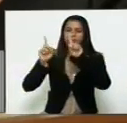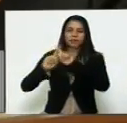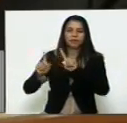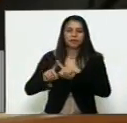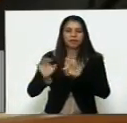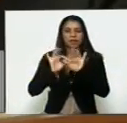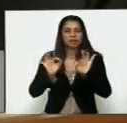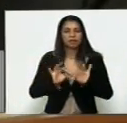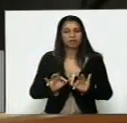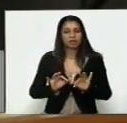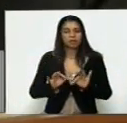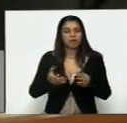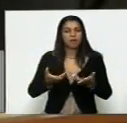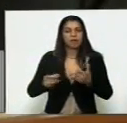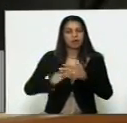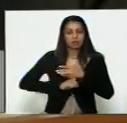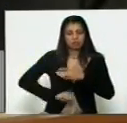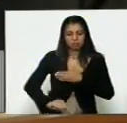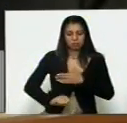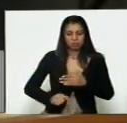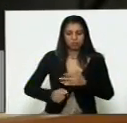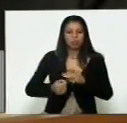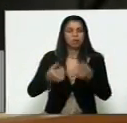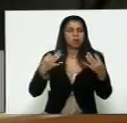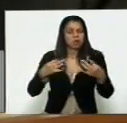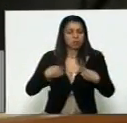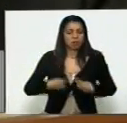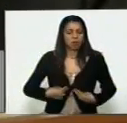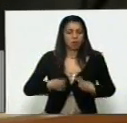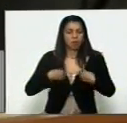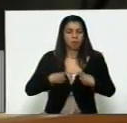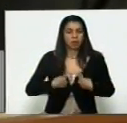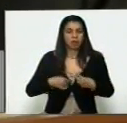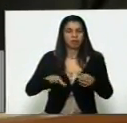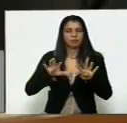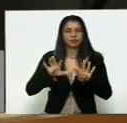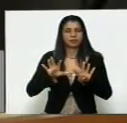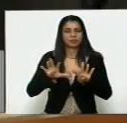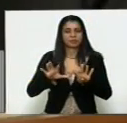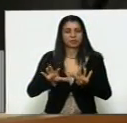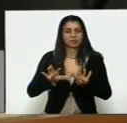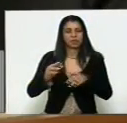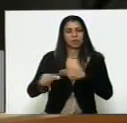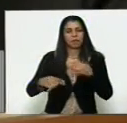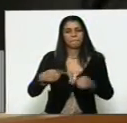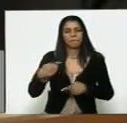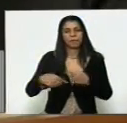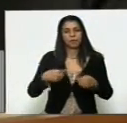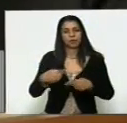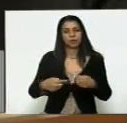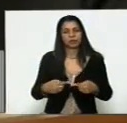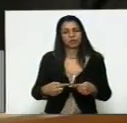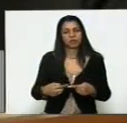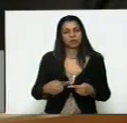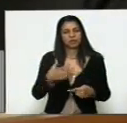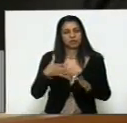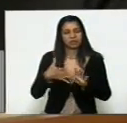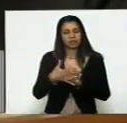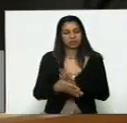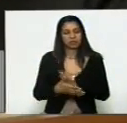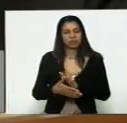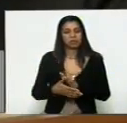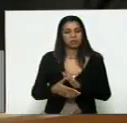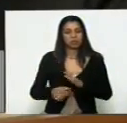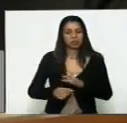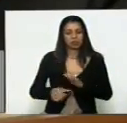posiciones del parto vaginal humanizado. 9. El procedimiento y efectos del parto